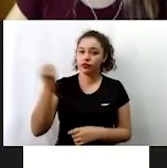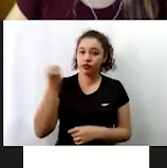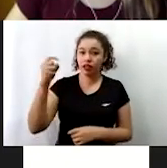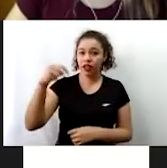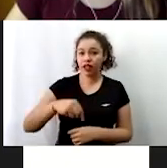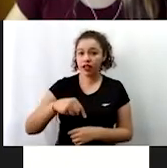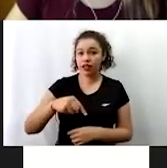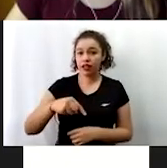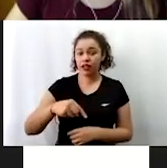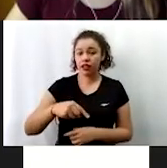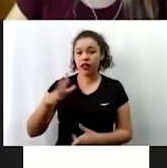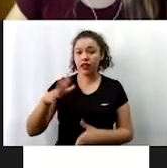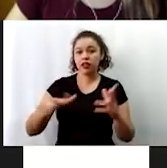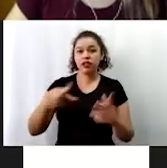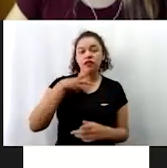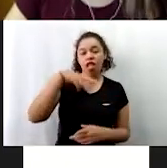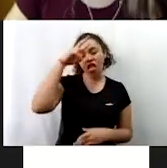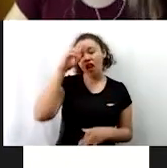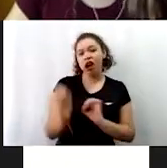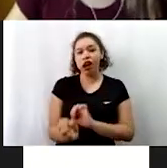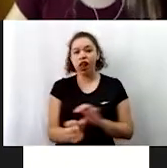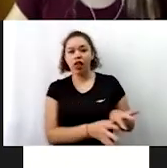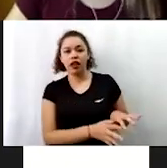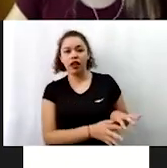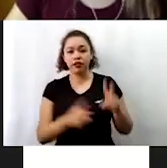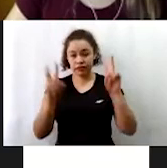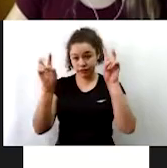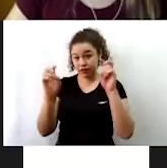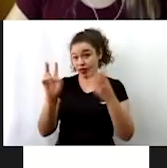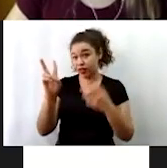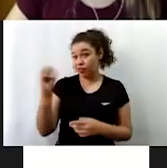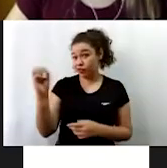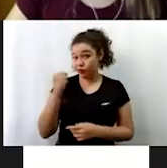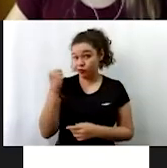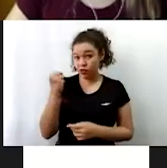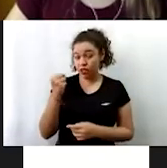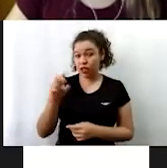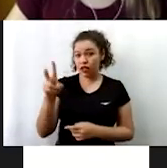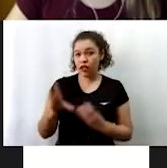lo ignora y lo deja a un lado, ¿no? El tema en general, porque cuando le interesa